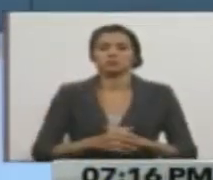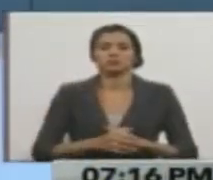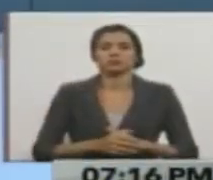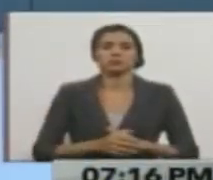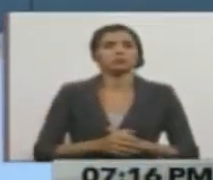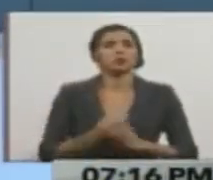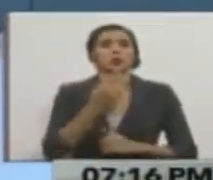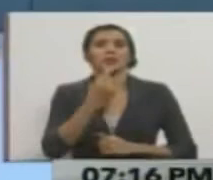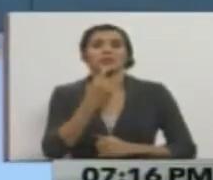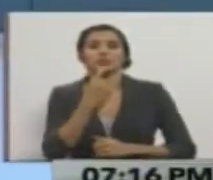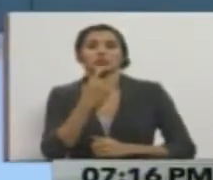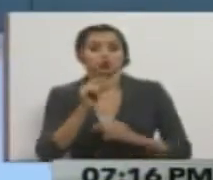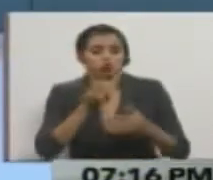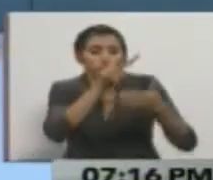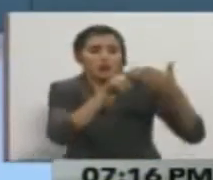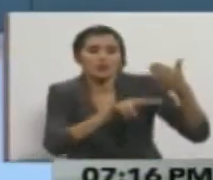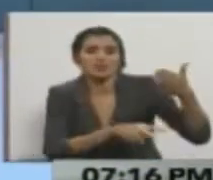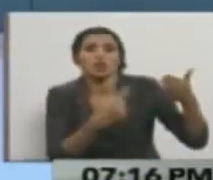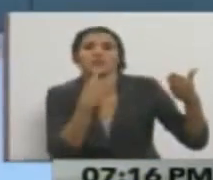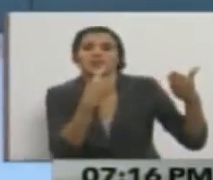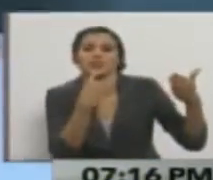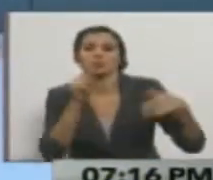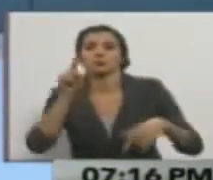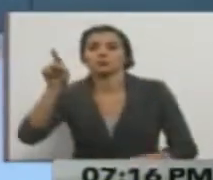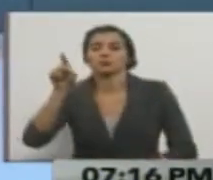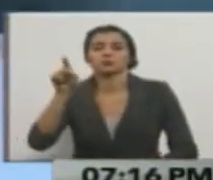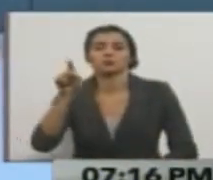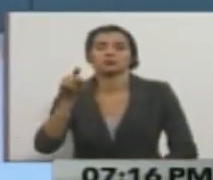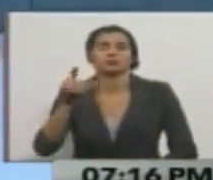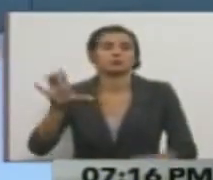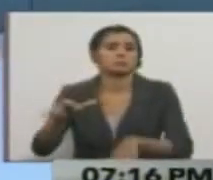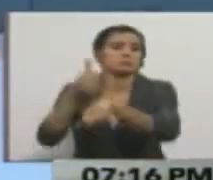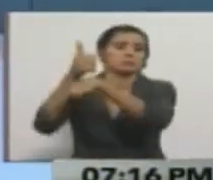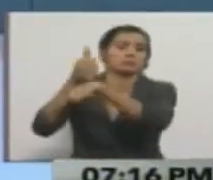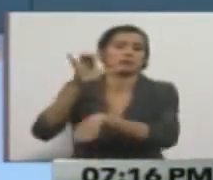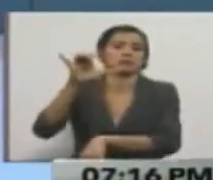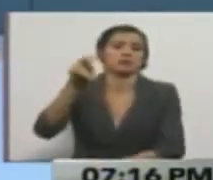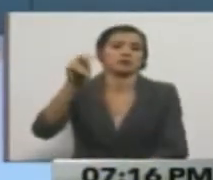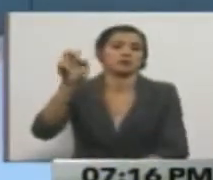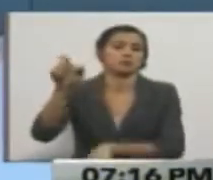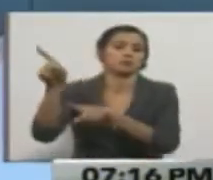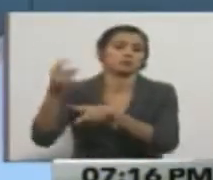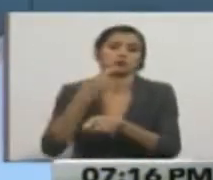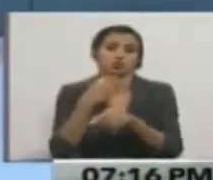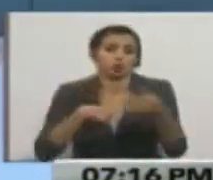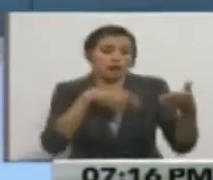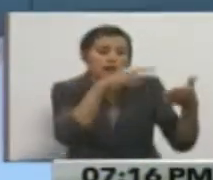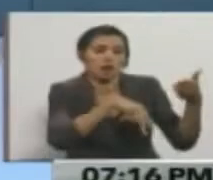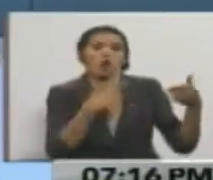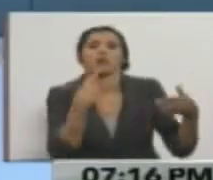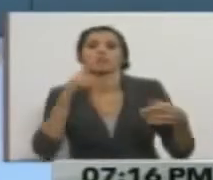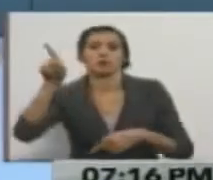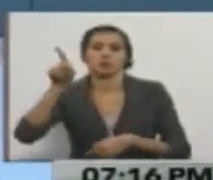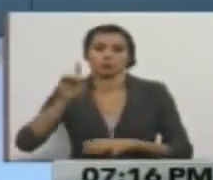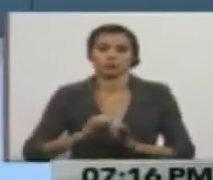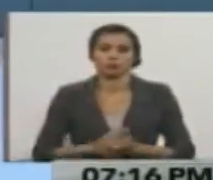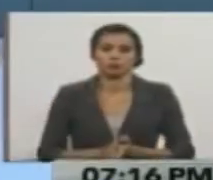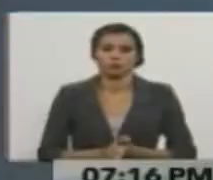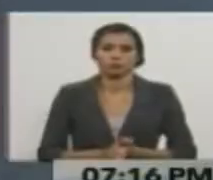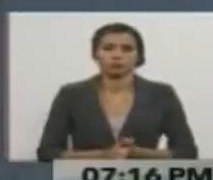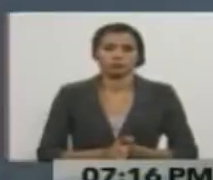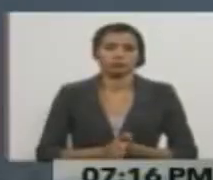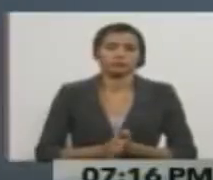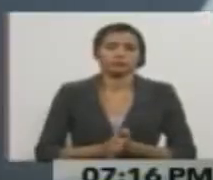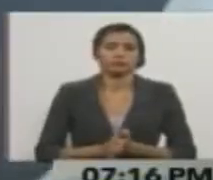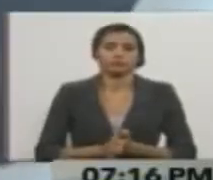la declaración del máximo poder electoral de la República Bolivariana de Venezuela.